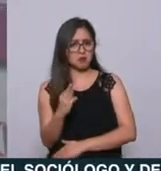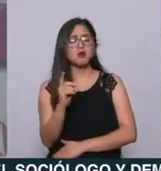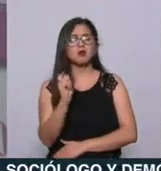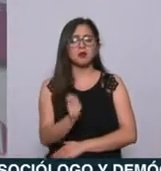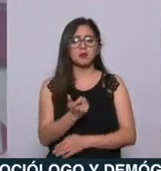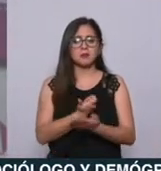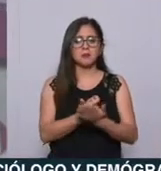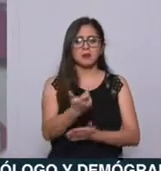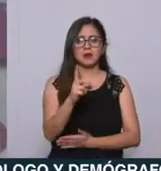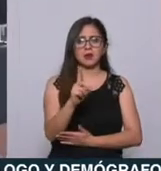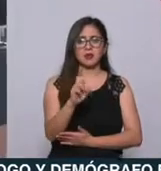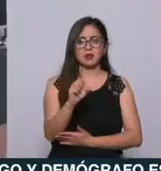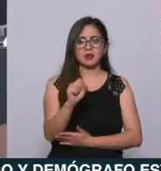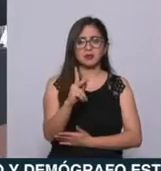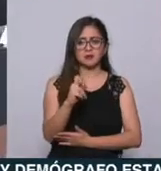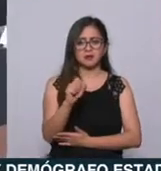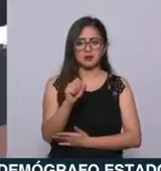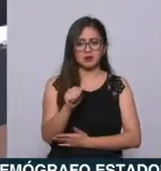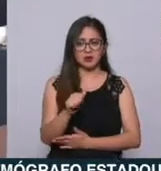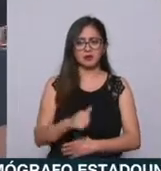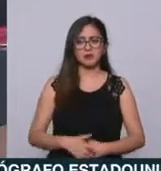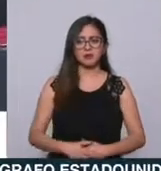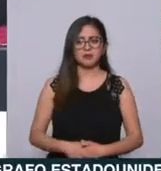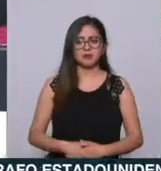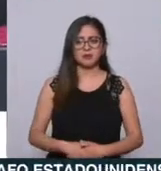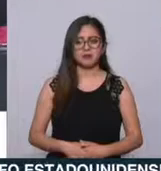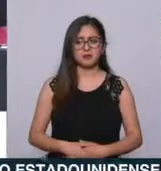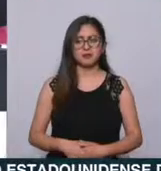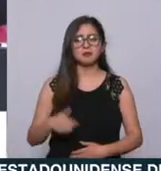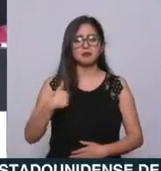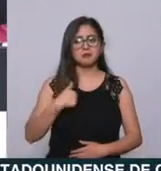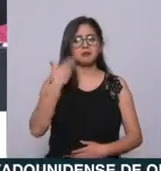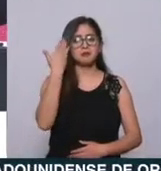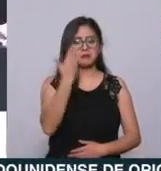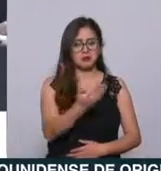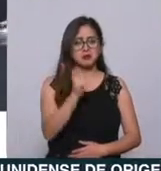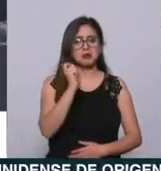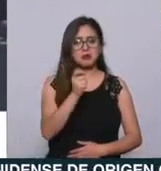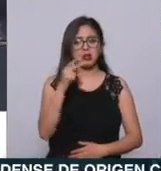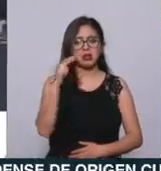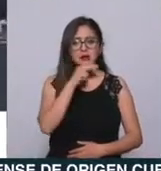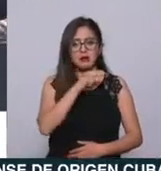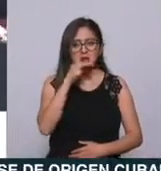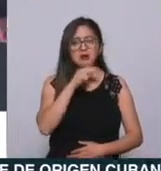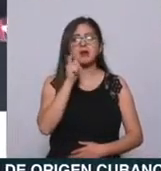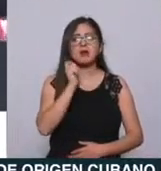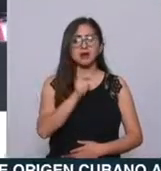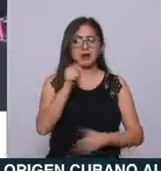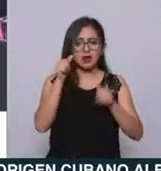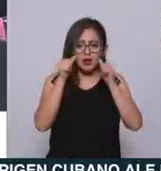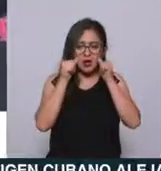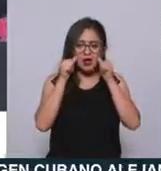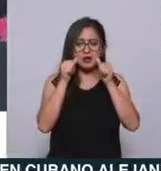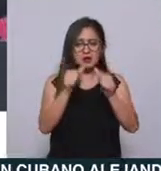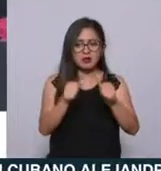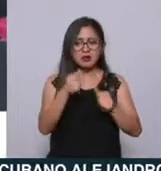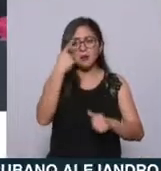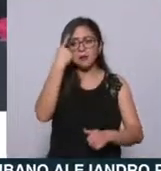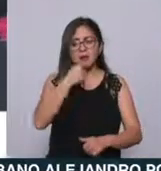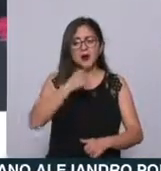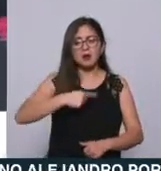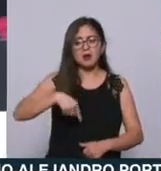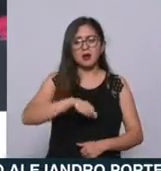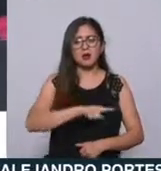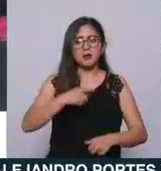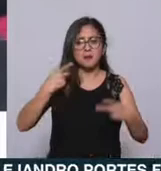la despensa. Que se movilizan mucho, que son muy atentos con la